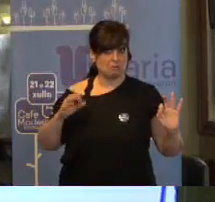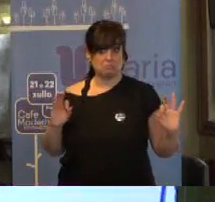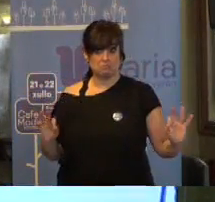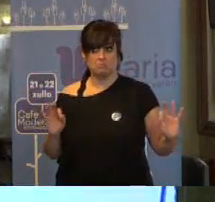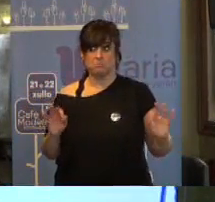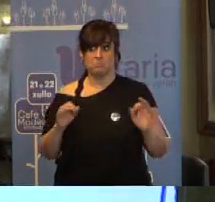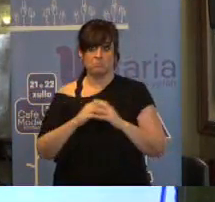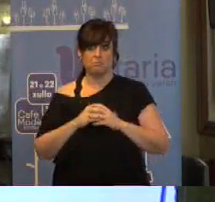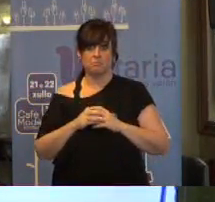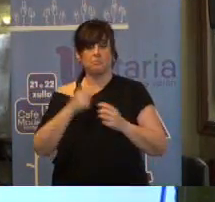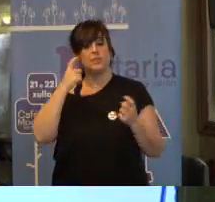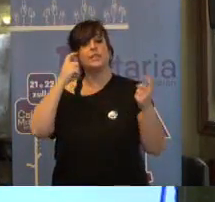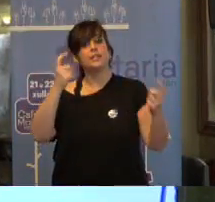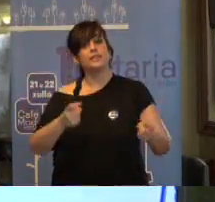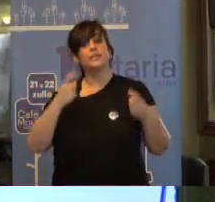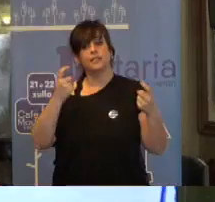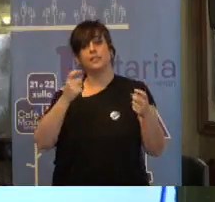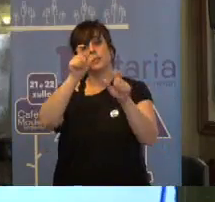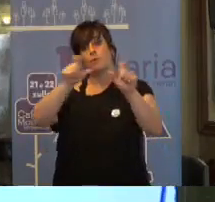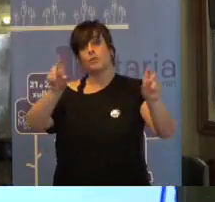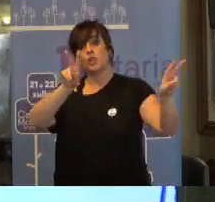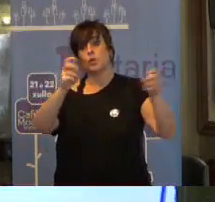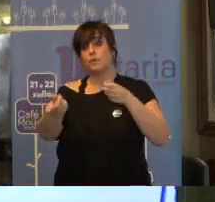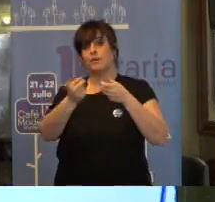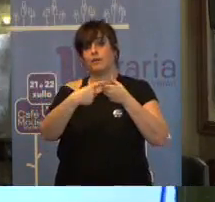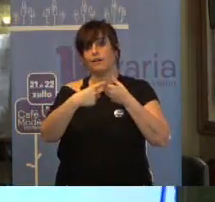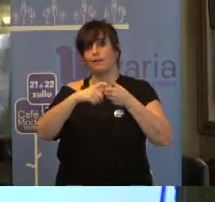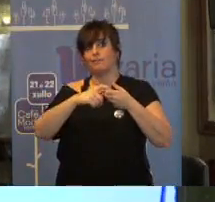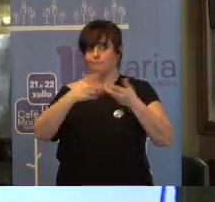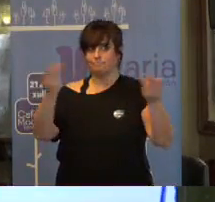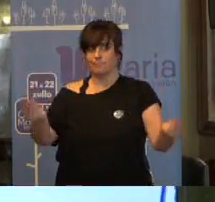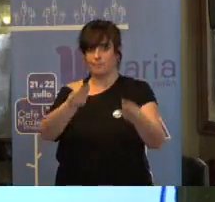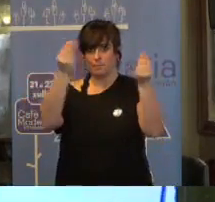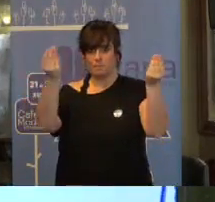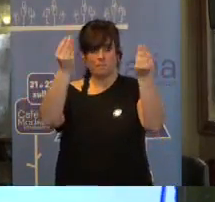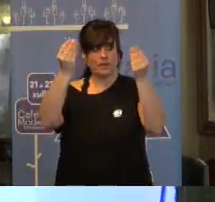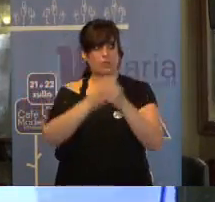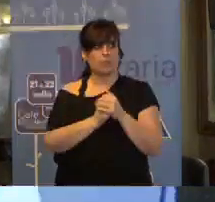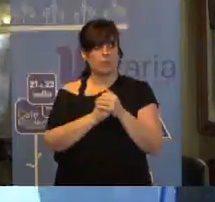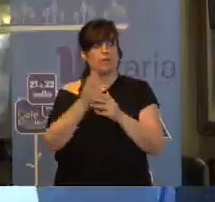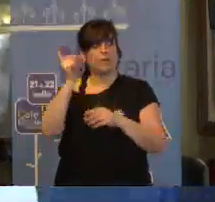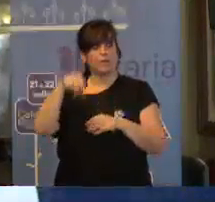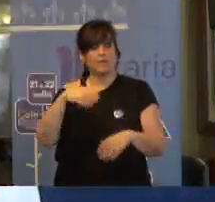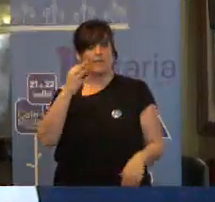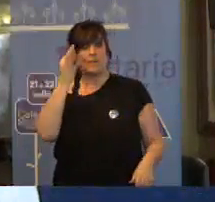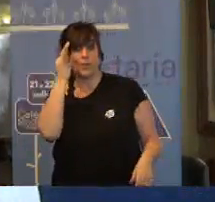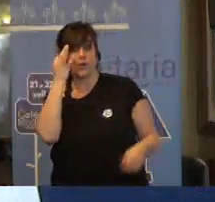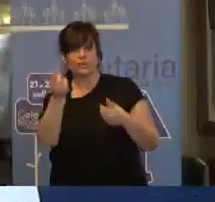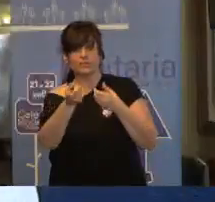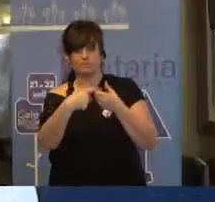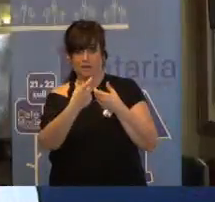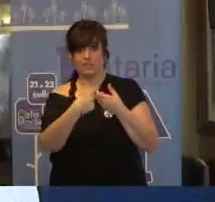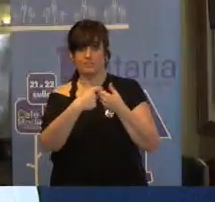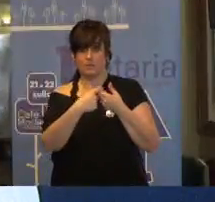mellorar a participación de novos activistas, o mesmo problema que teredes en moitos sitios de mocidade e das mulleres, da participación, que tratemos